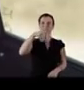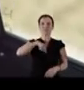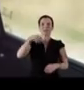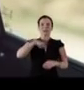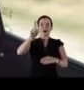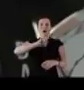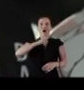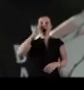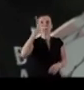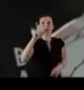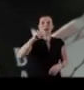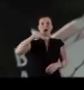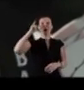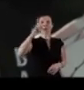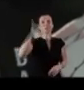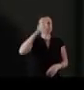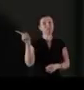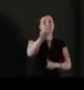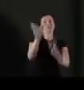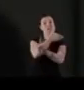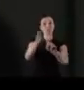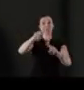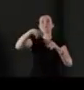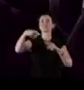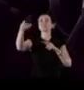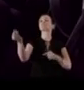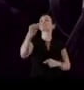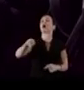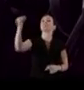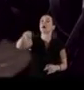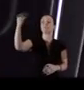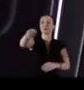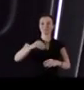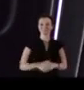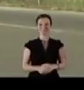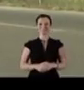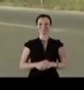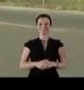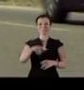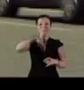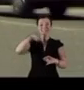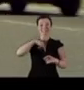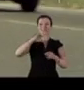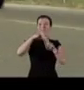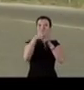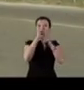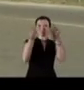como me dejes, te mato. ¿Me oyes? ¡Te mato! Cantabria cerró el 2022